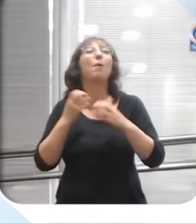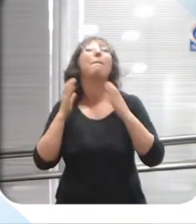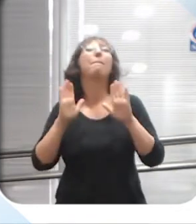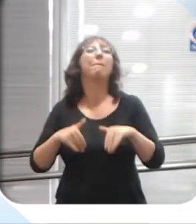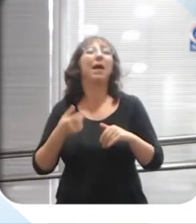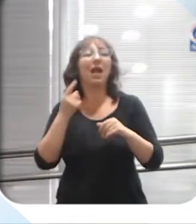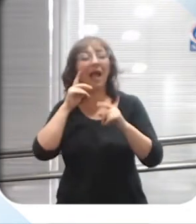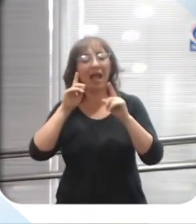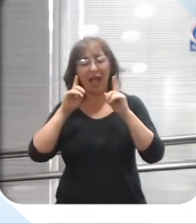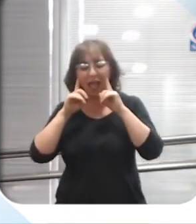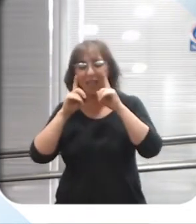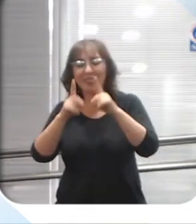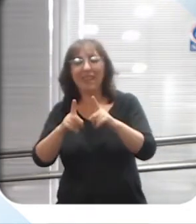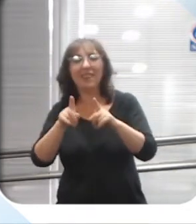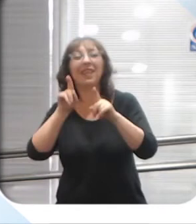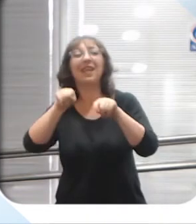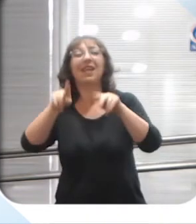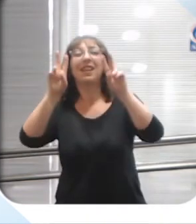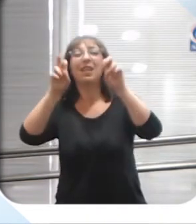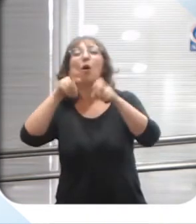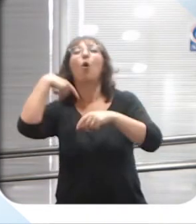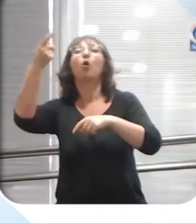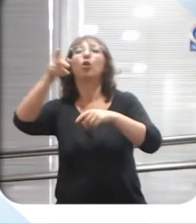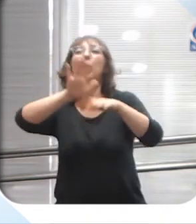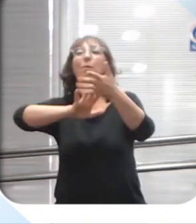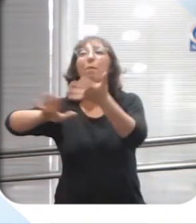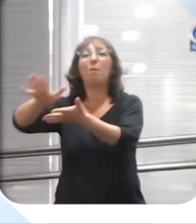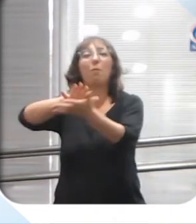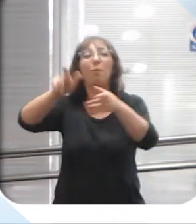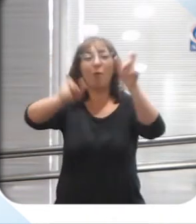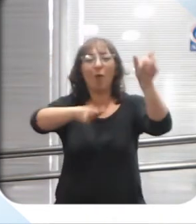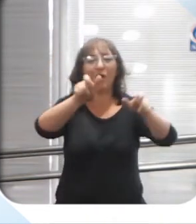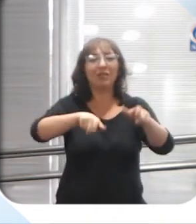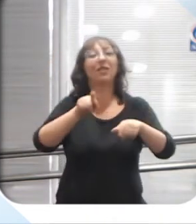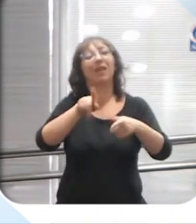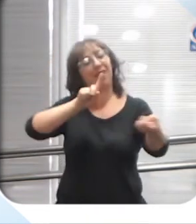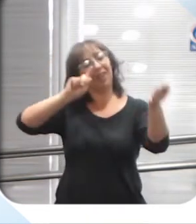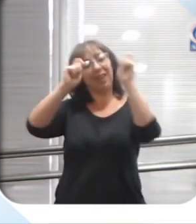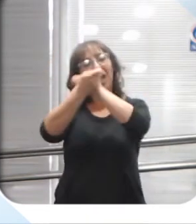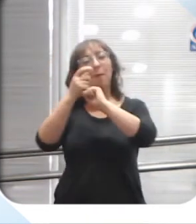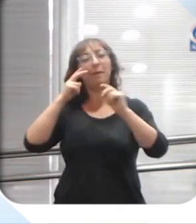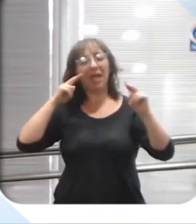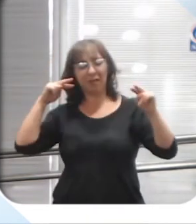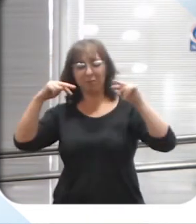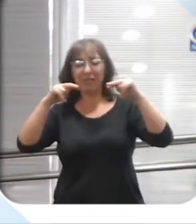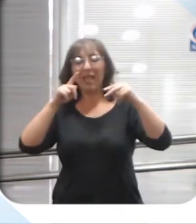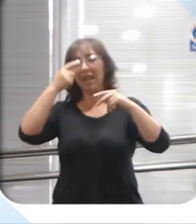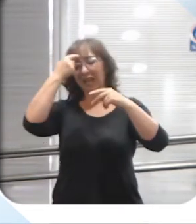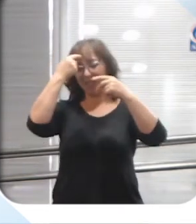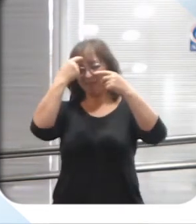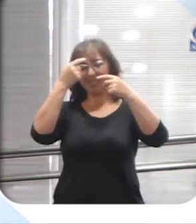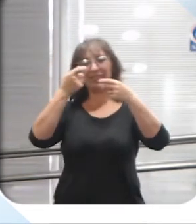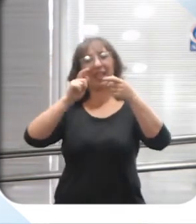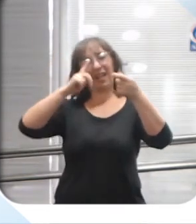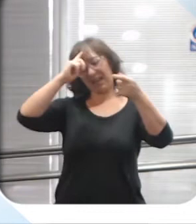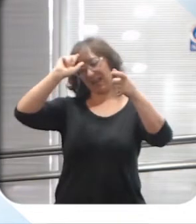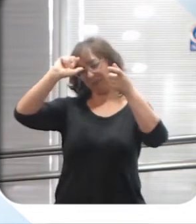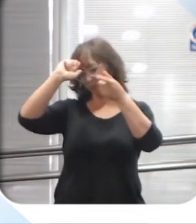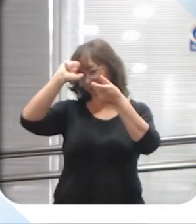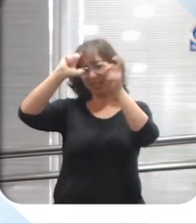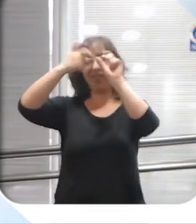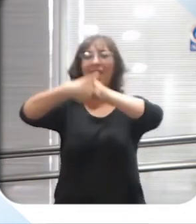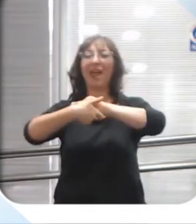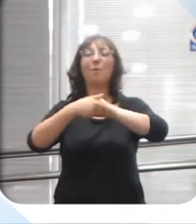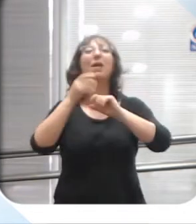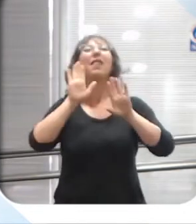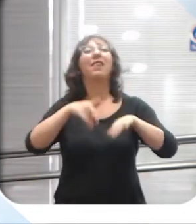poder abordar y llegar a otras poblaciones y también cambiar la perspectiva y la cabeza de la gente